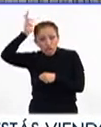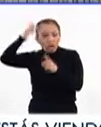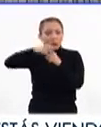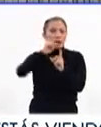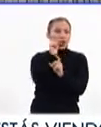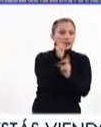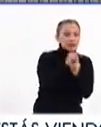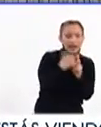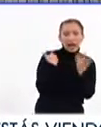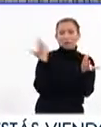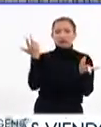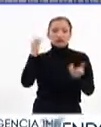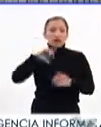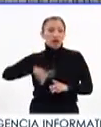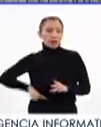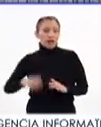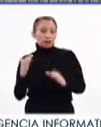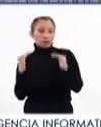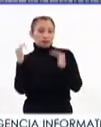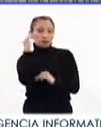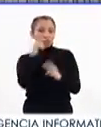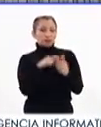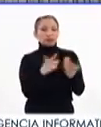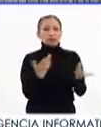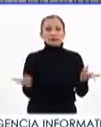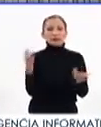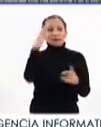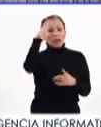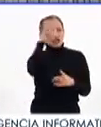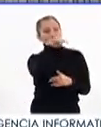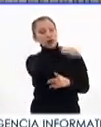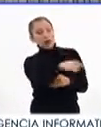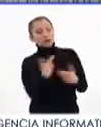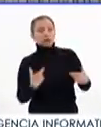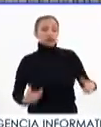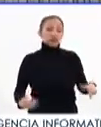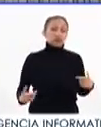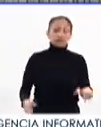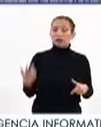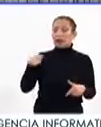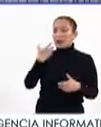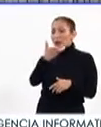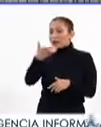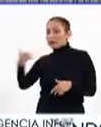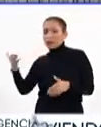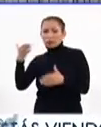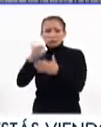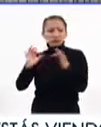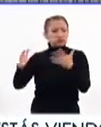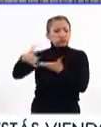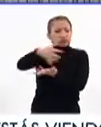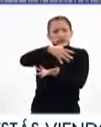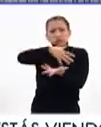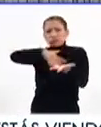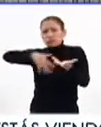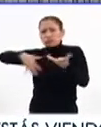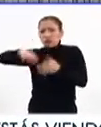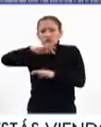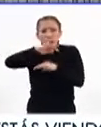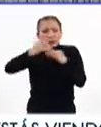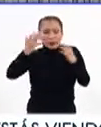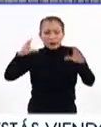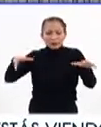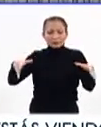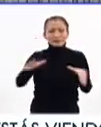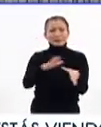el policía, que el funcionario, que la señora de la alta sociedad, que el campesino. Entonces todo eso se